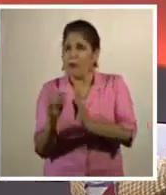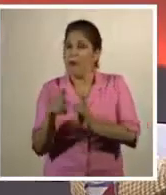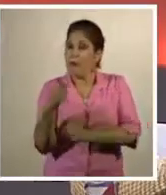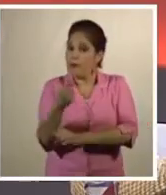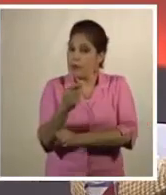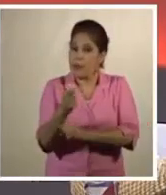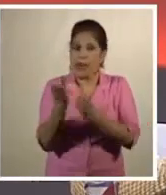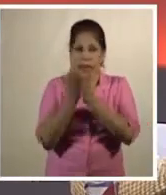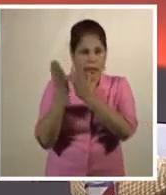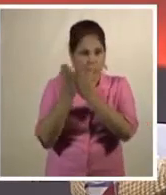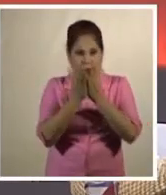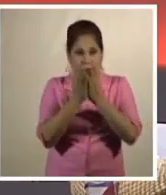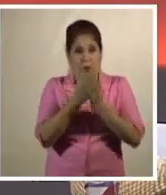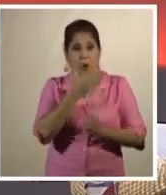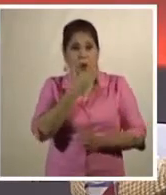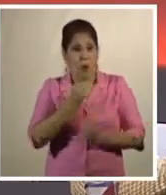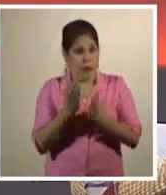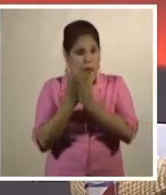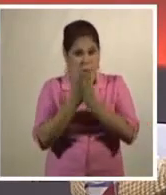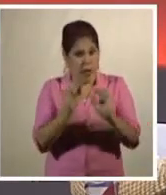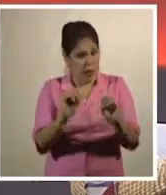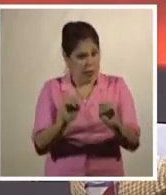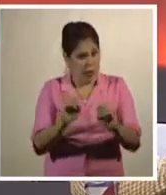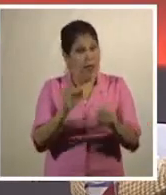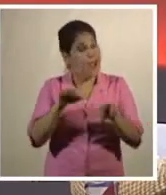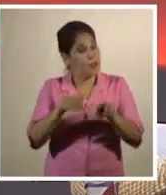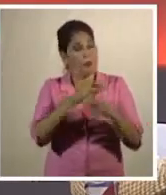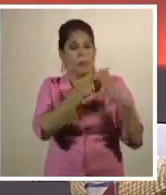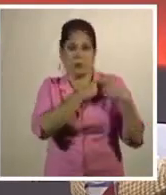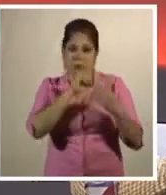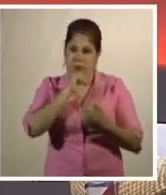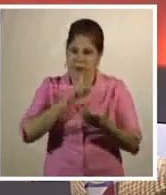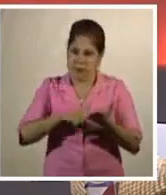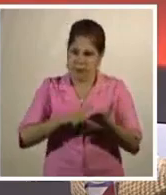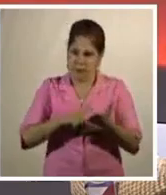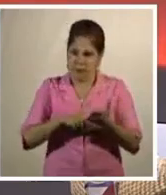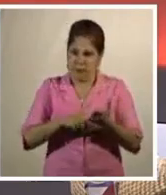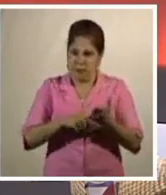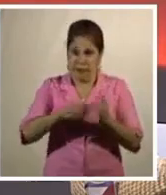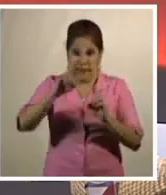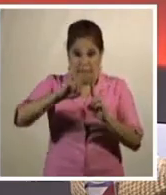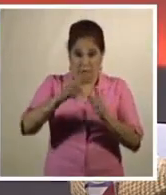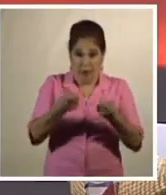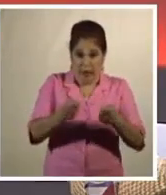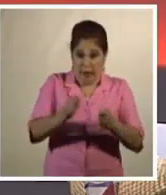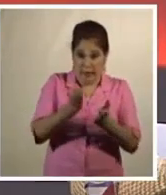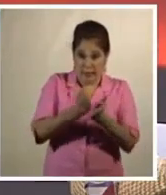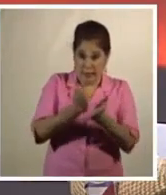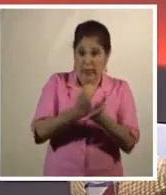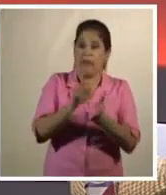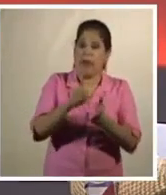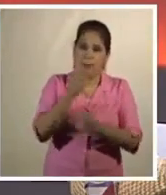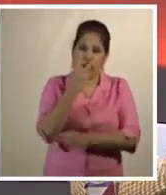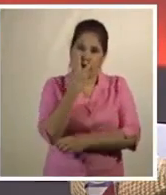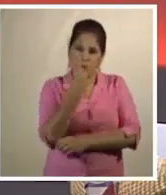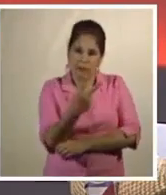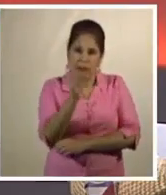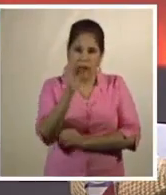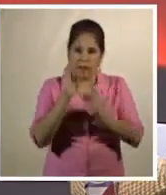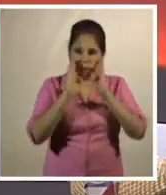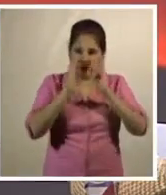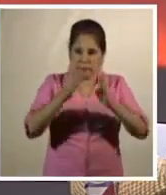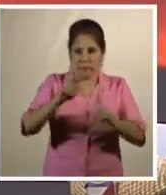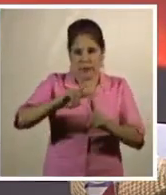asunto de insistir en el estudio que hay adolescentes que no han estudiado lo suficiente eso es responsabilidad de la familia no puede quedar a que el adolescente no ha